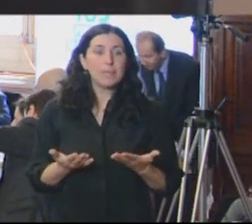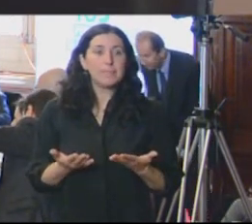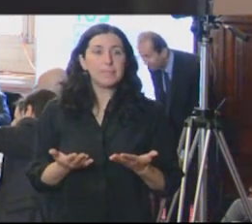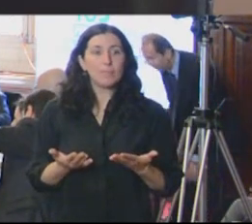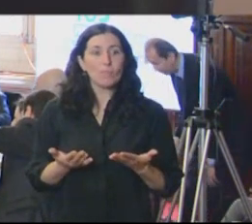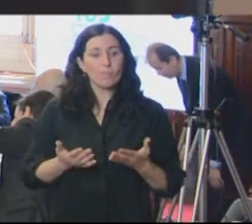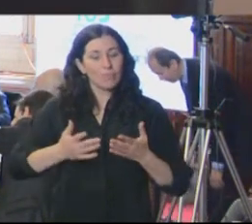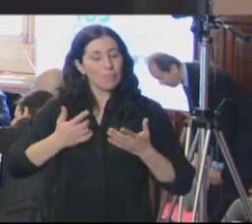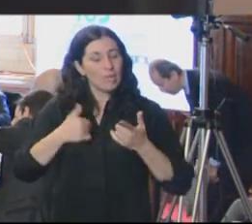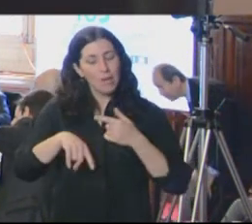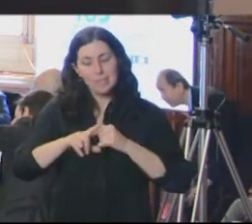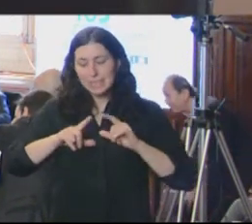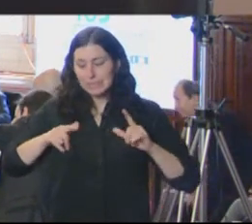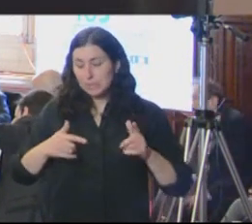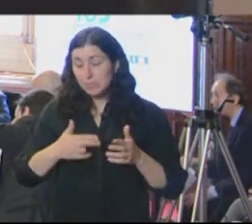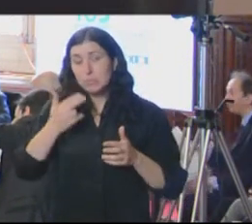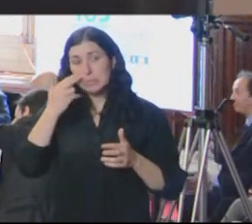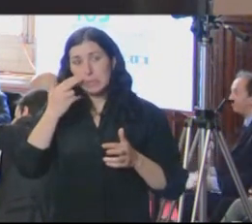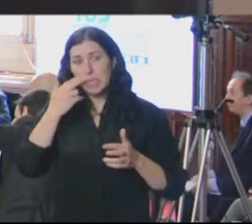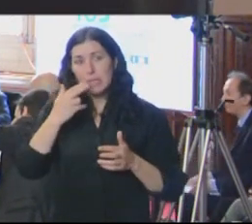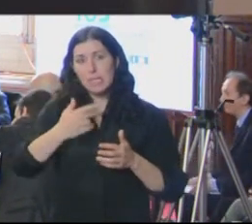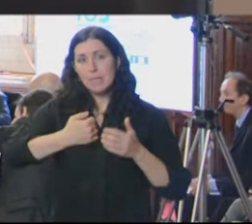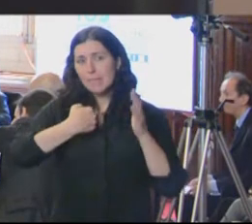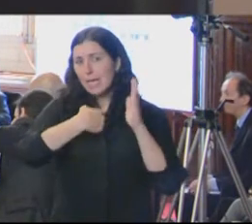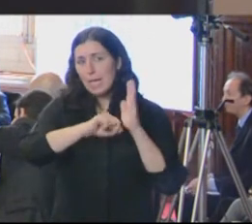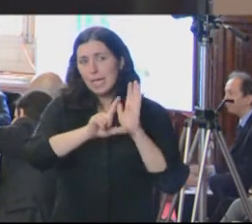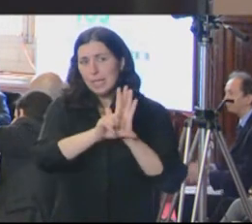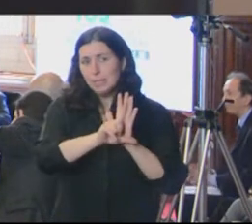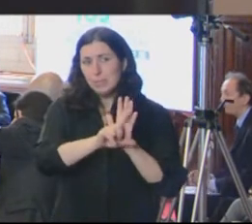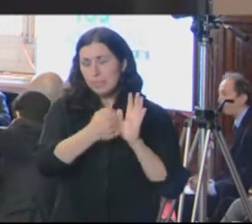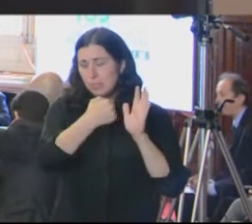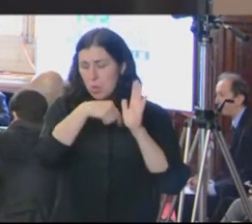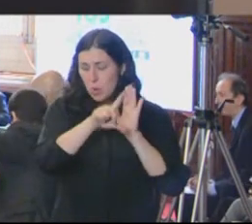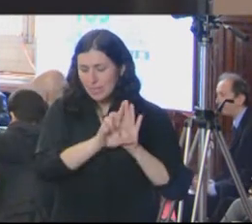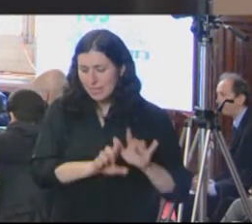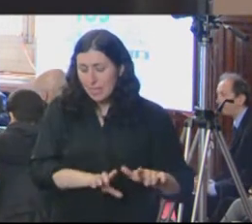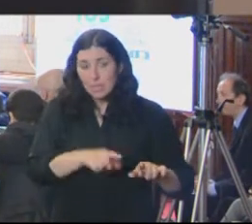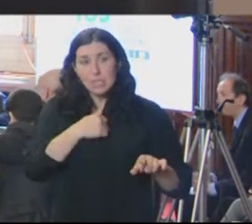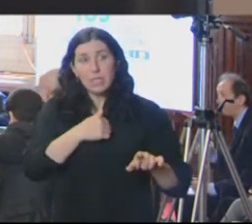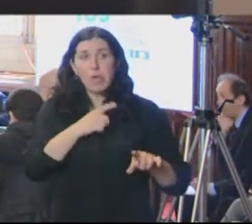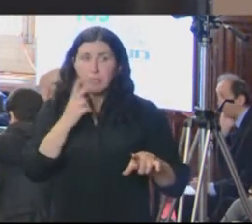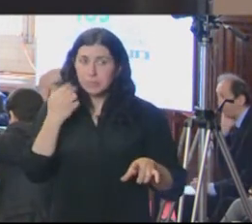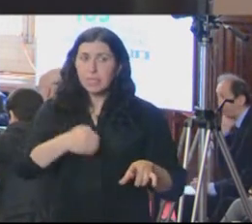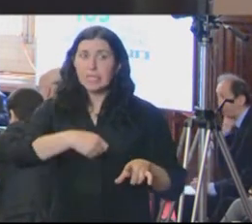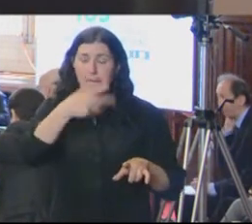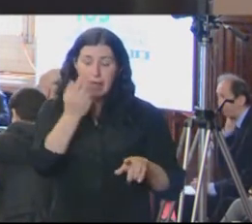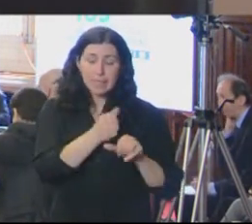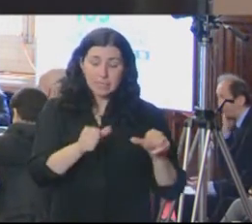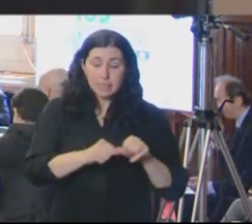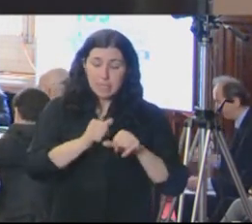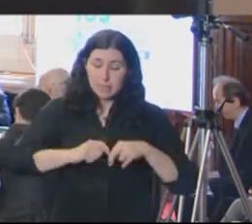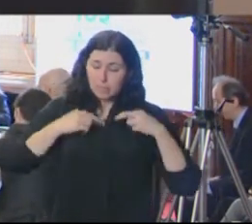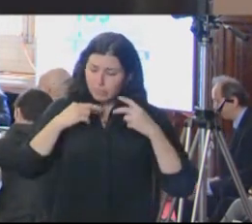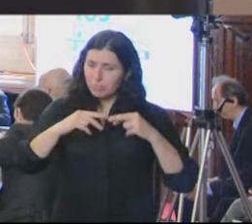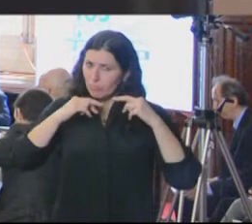la impunidad es un grave flagelo que propicia que se repliquen las